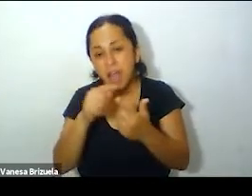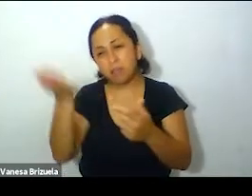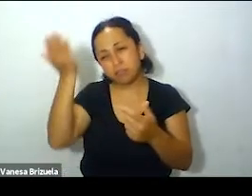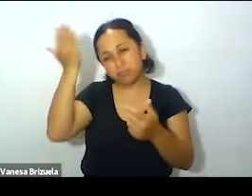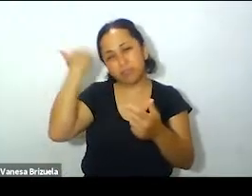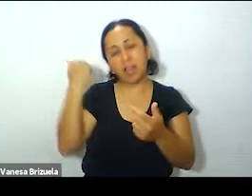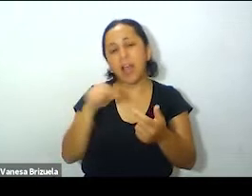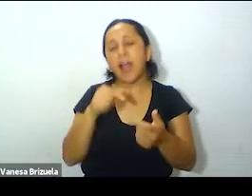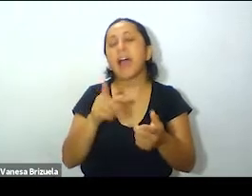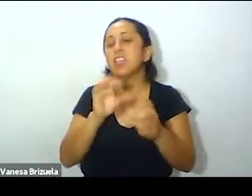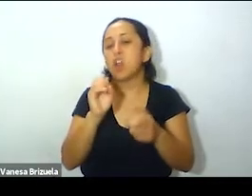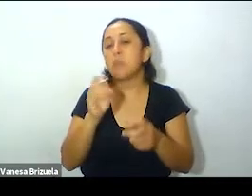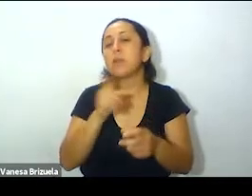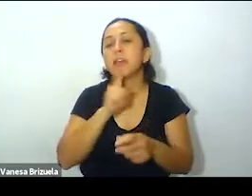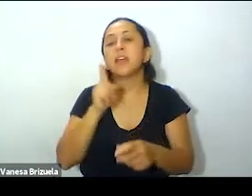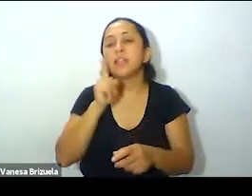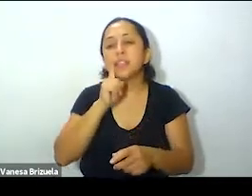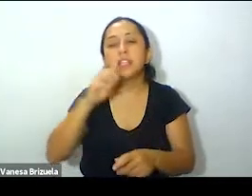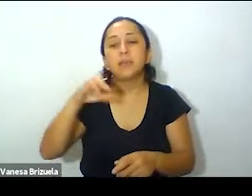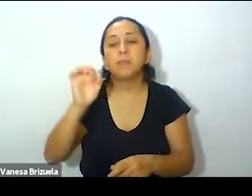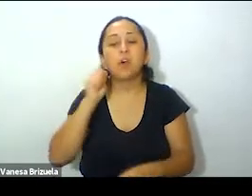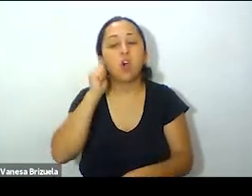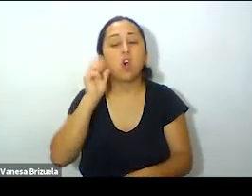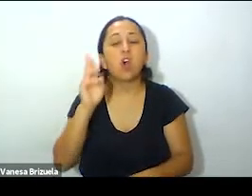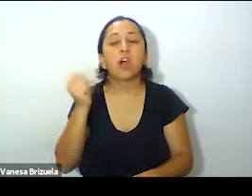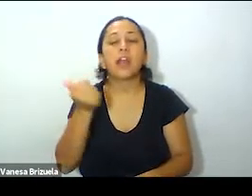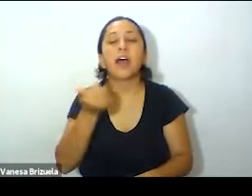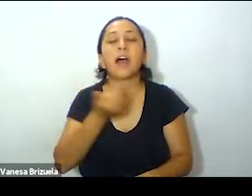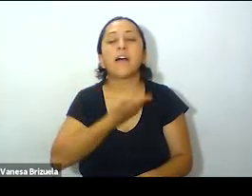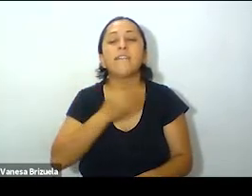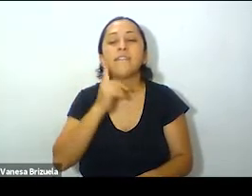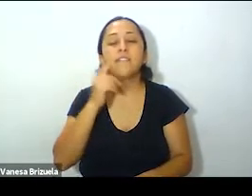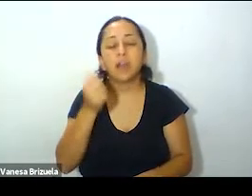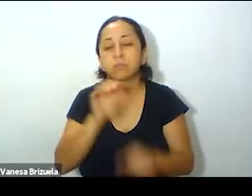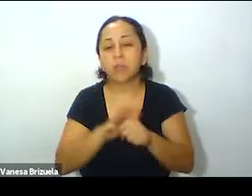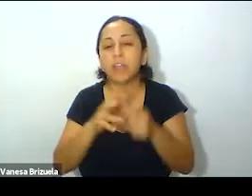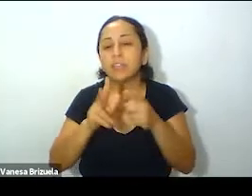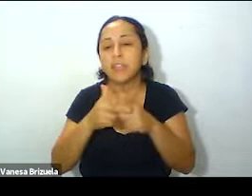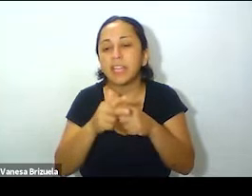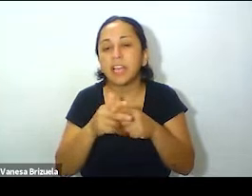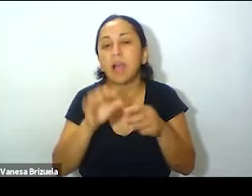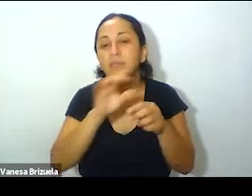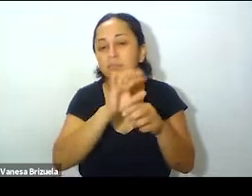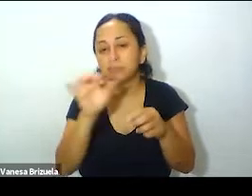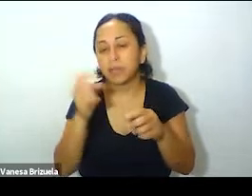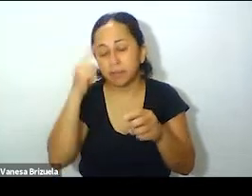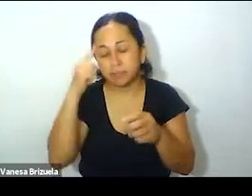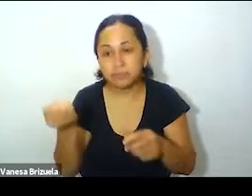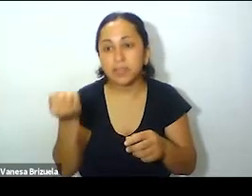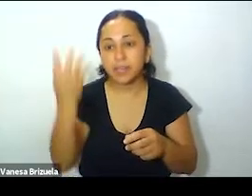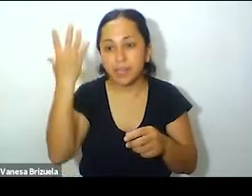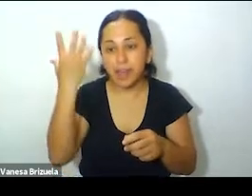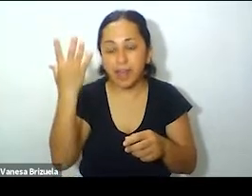Entonces, desde ahí que tomó el nombre de tipografía, y es como una técnica para